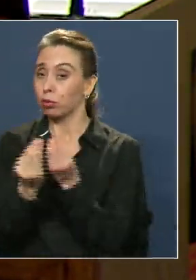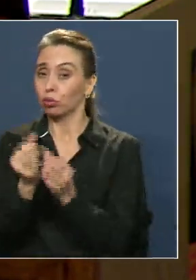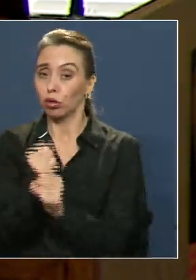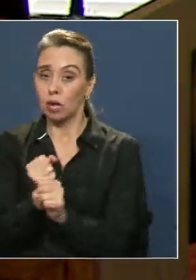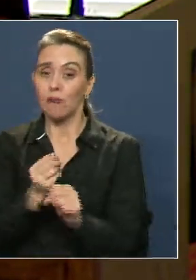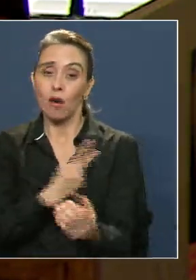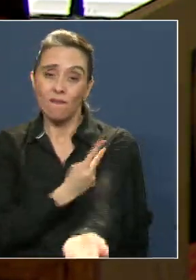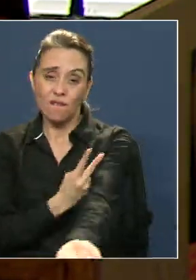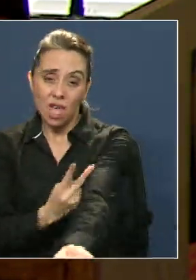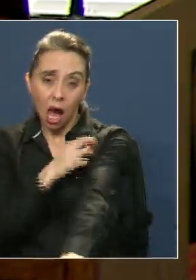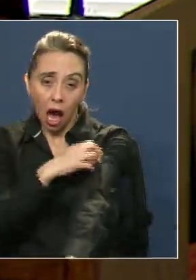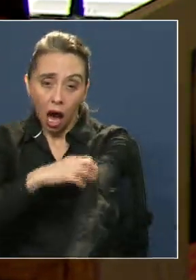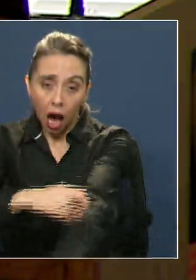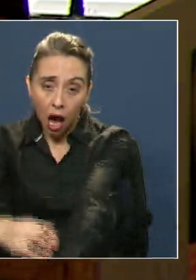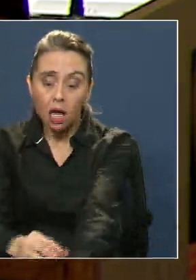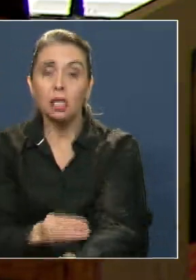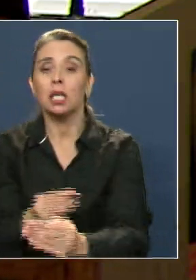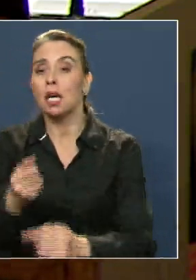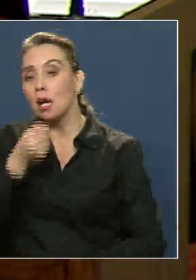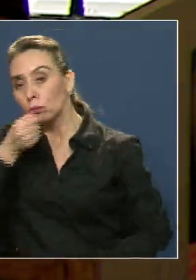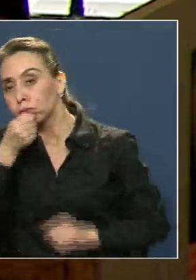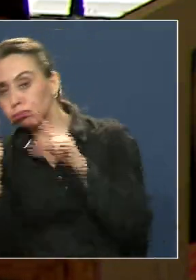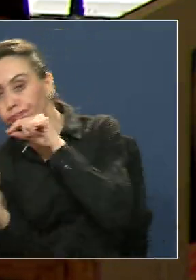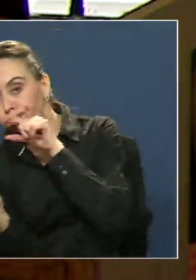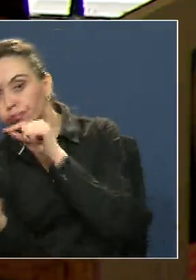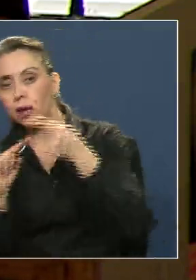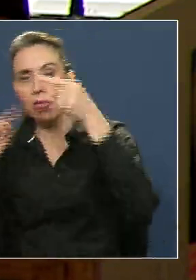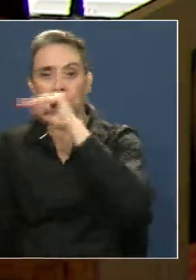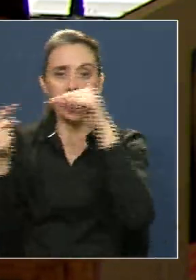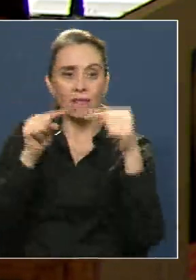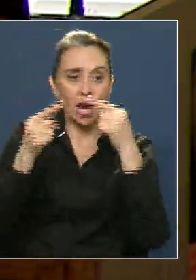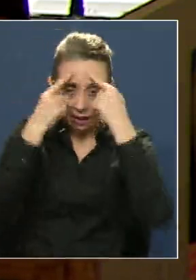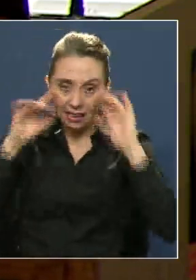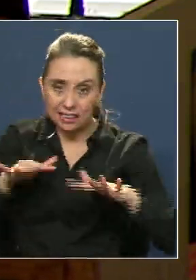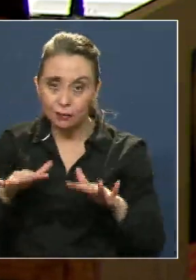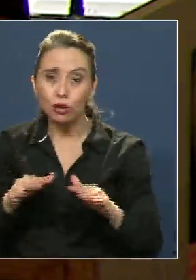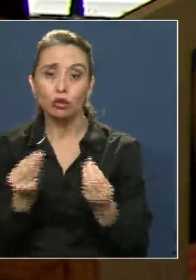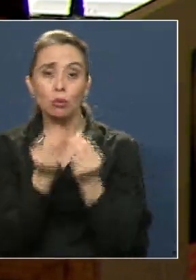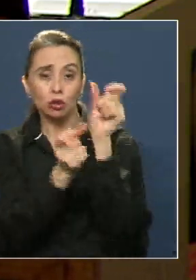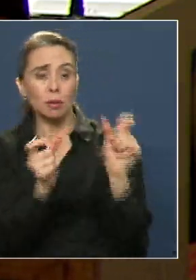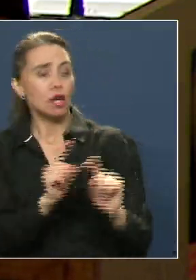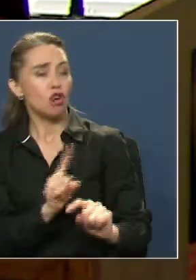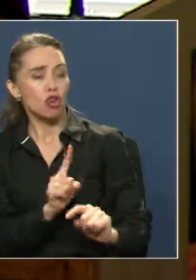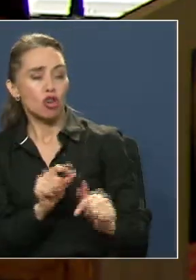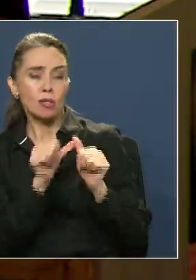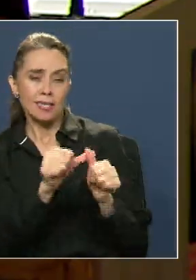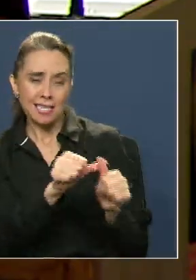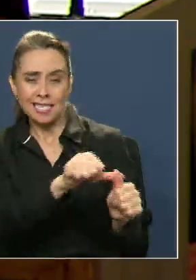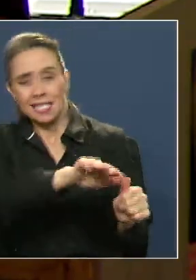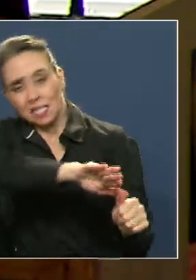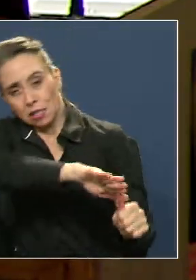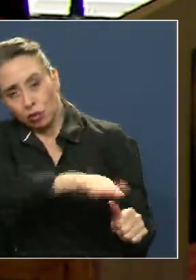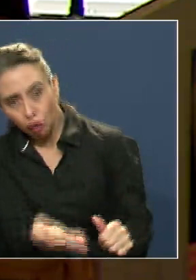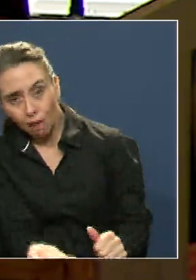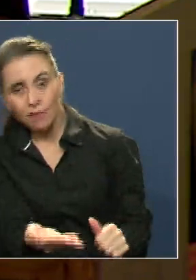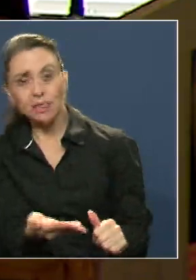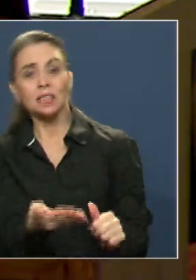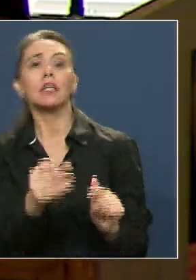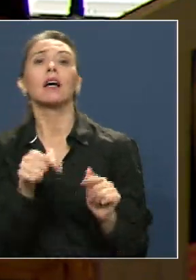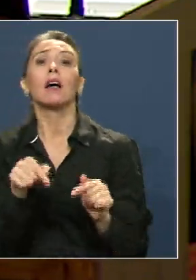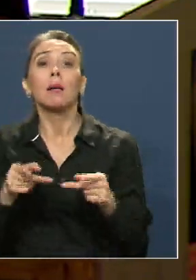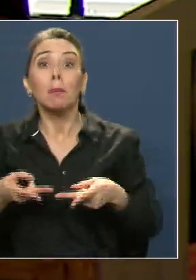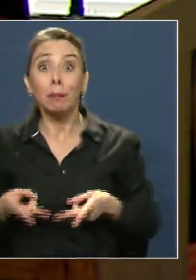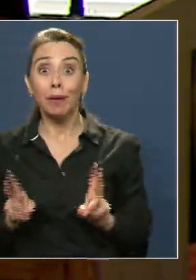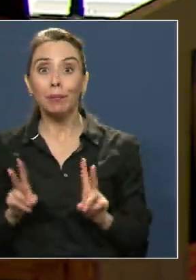dando entrevistas, yendo a debates, haciendo todo el esfuerzo por convencer a muchas personas. Y lo que ha permitido